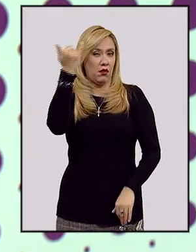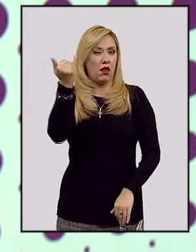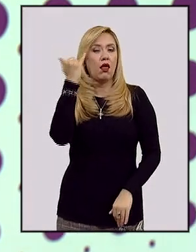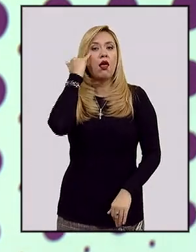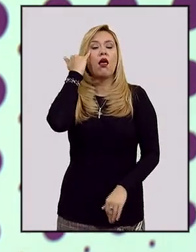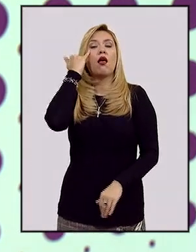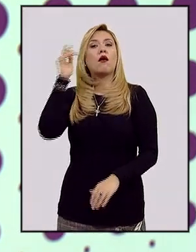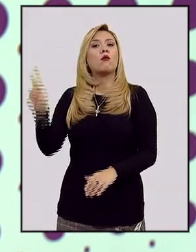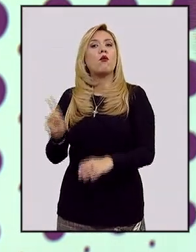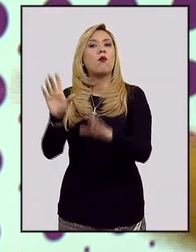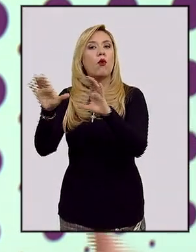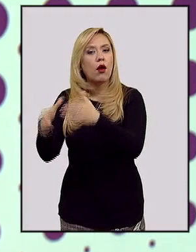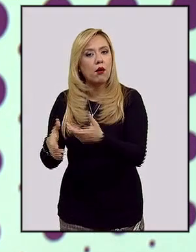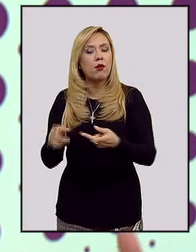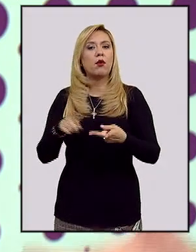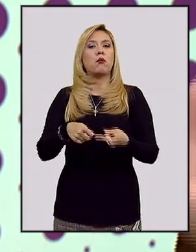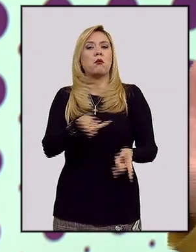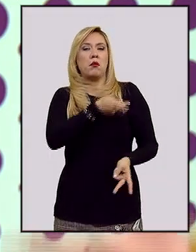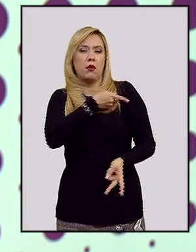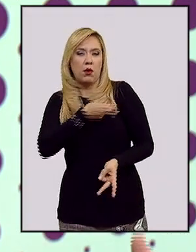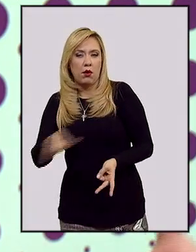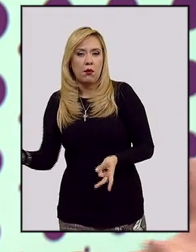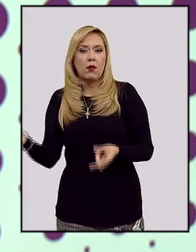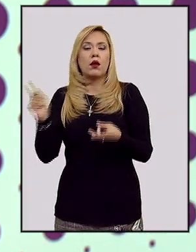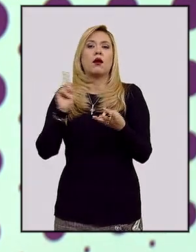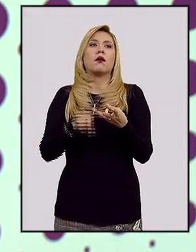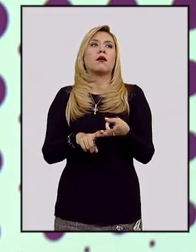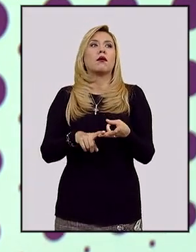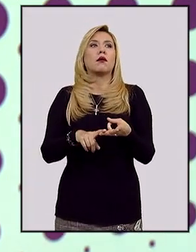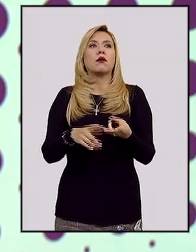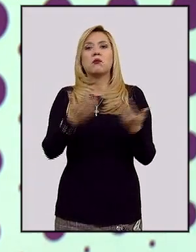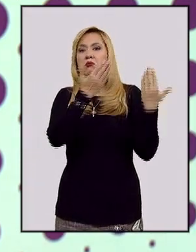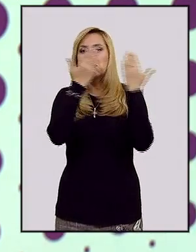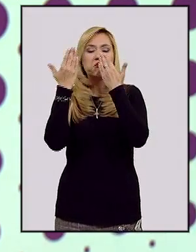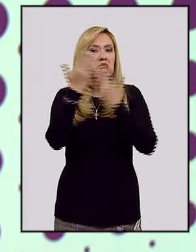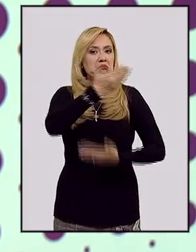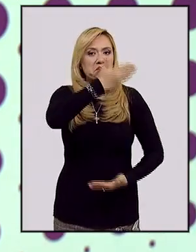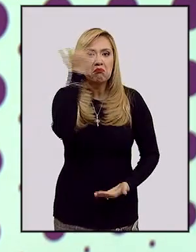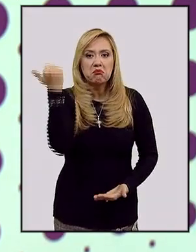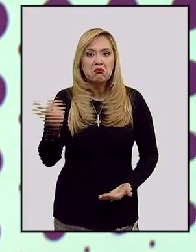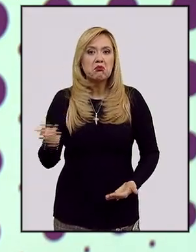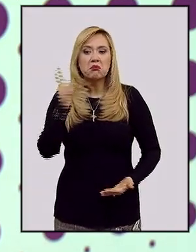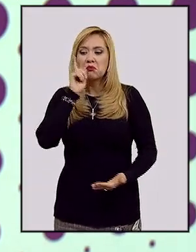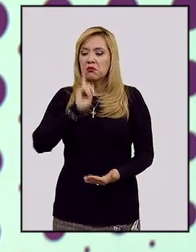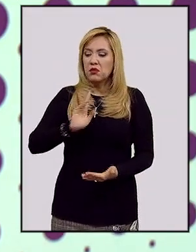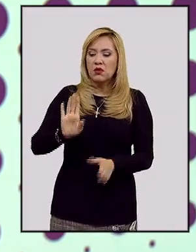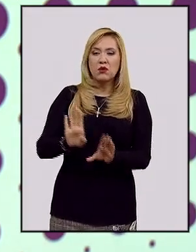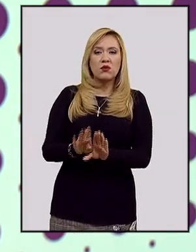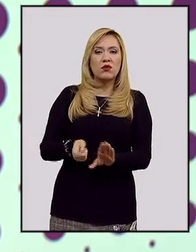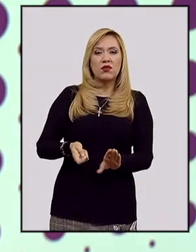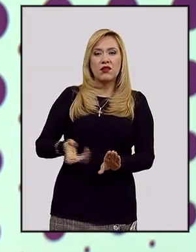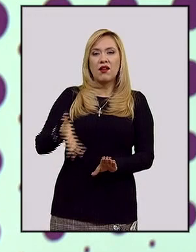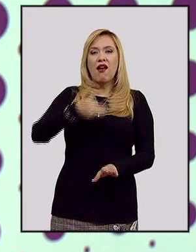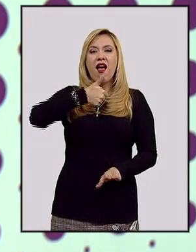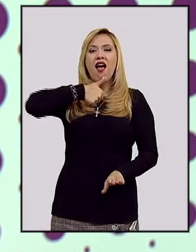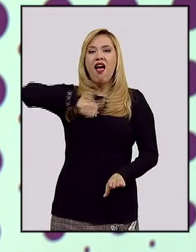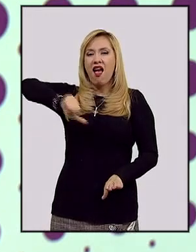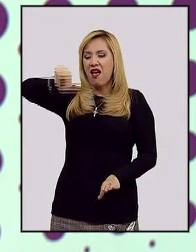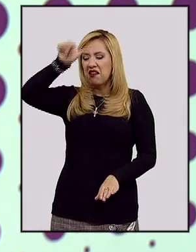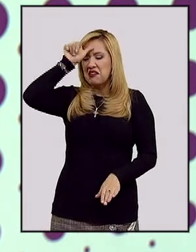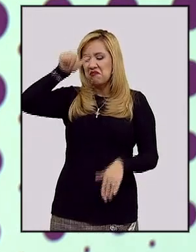condiciones socioeconómicas, de formaciones educativas, en donde es cierto que hay algunas mujeres